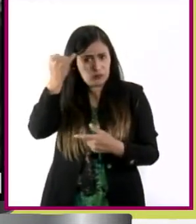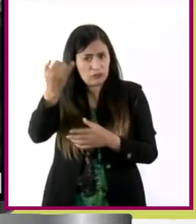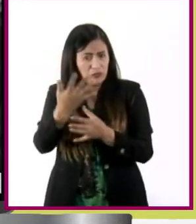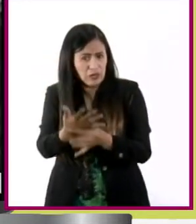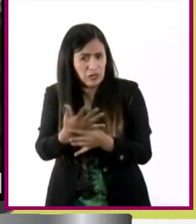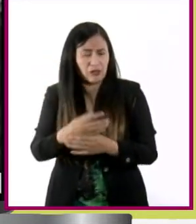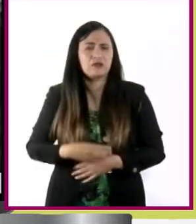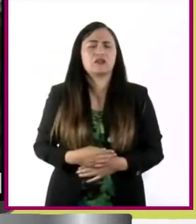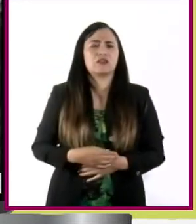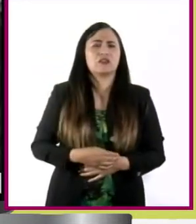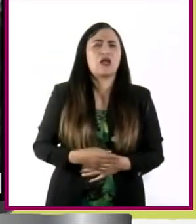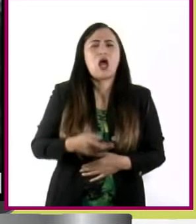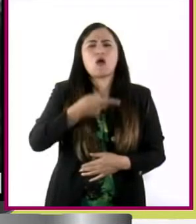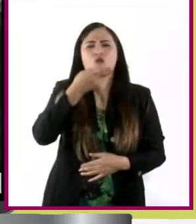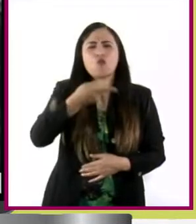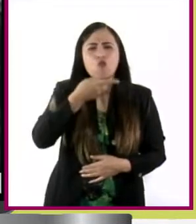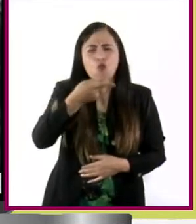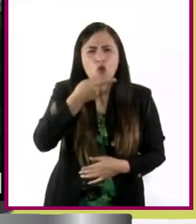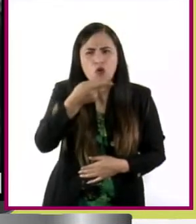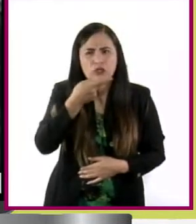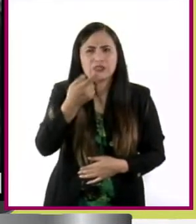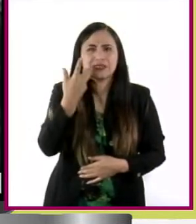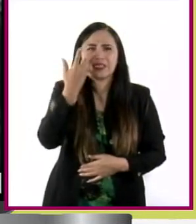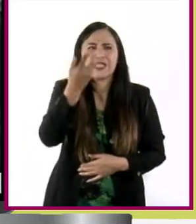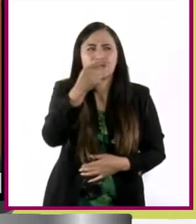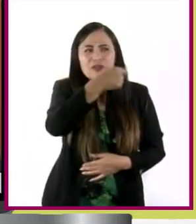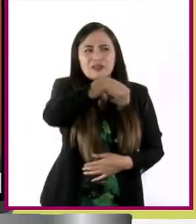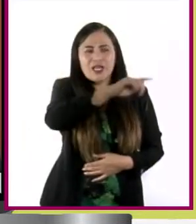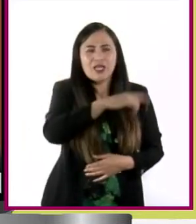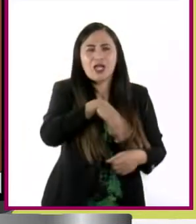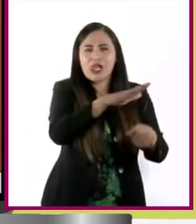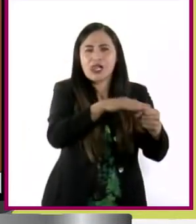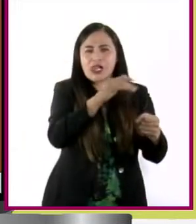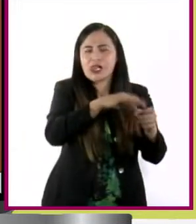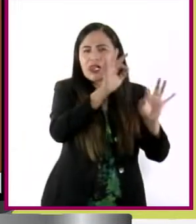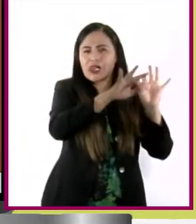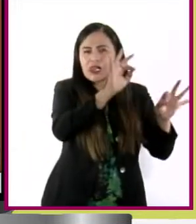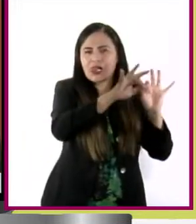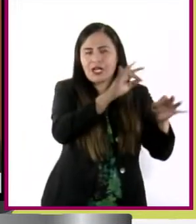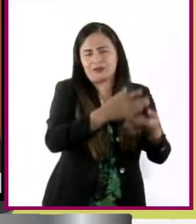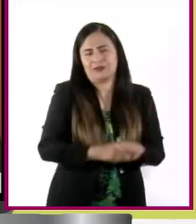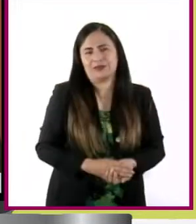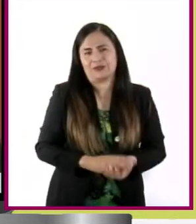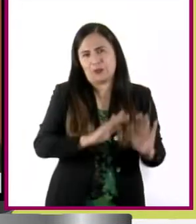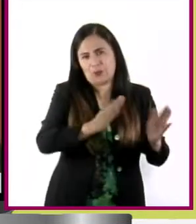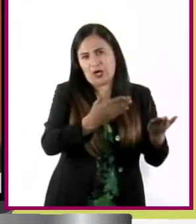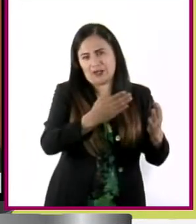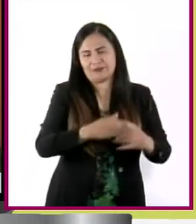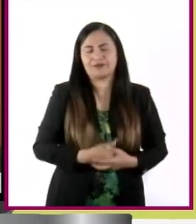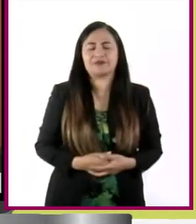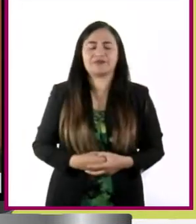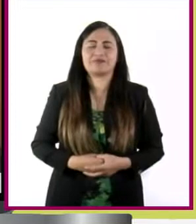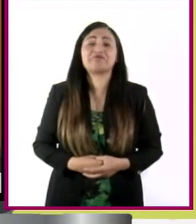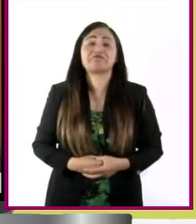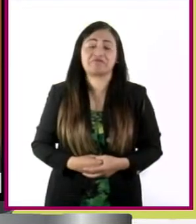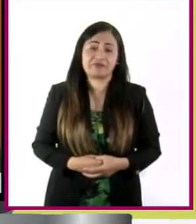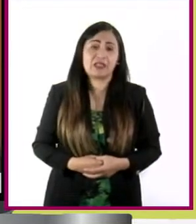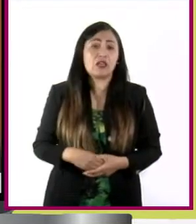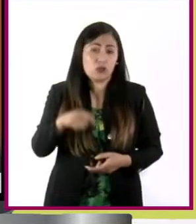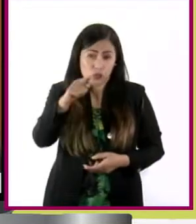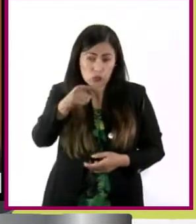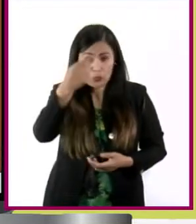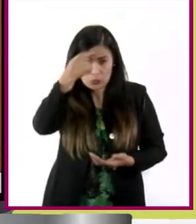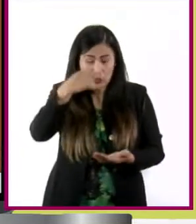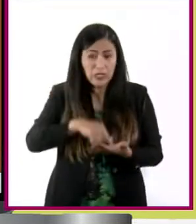porque queremos obtener algo de nuestros interlocutores. ¡Ay, qué interesante! ¿Y consideras que un discurso podría